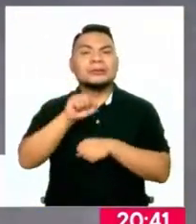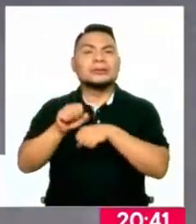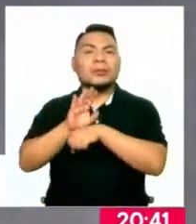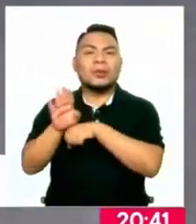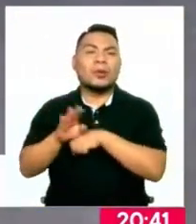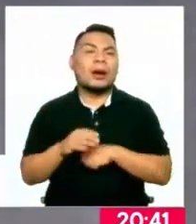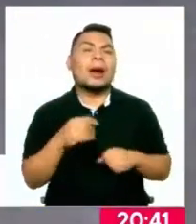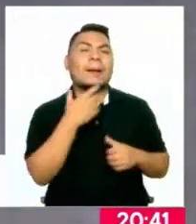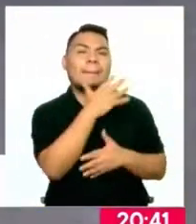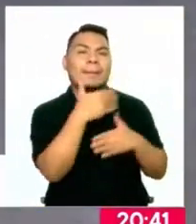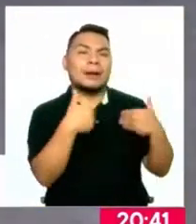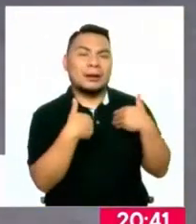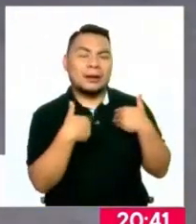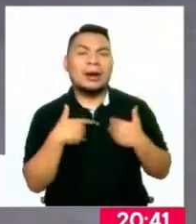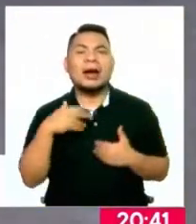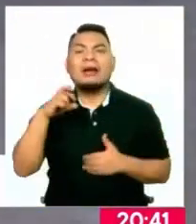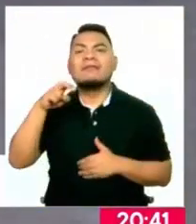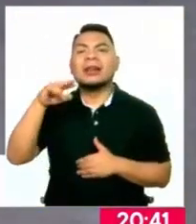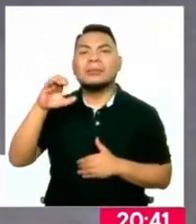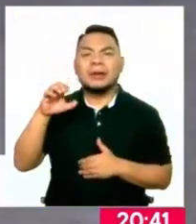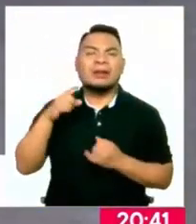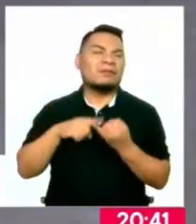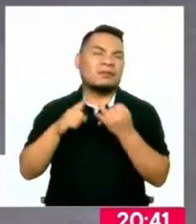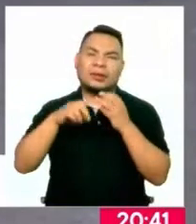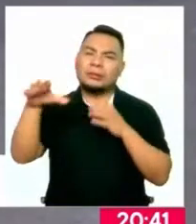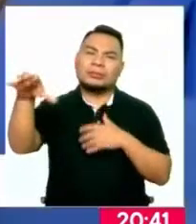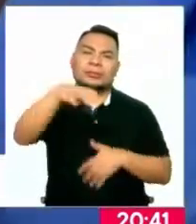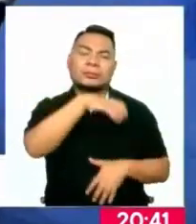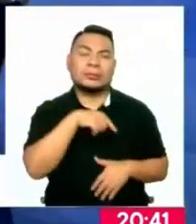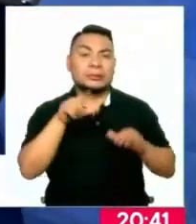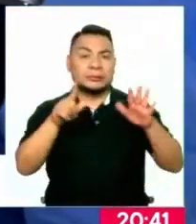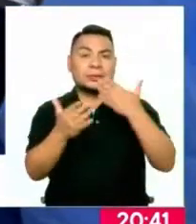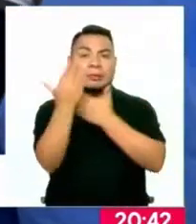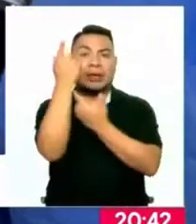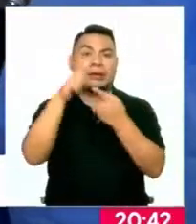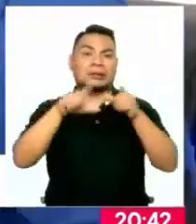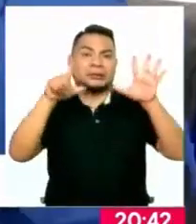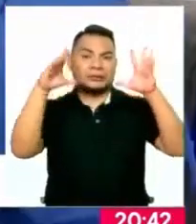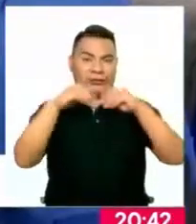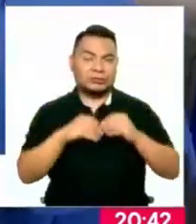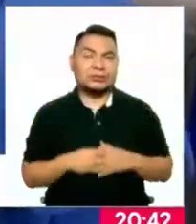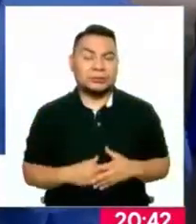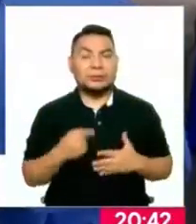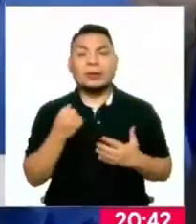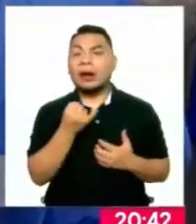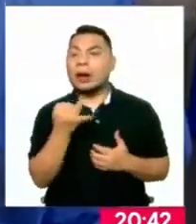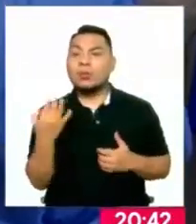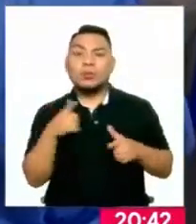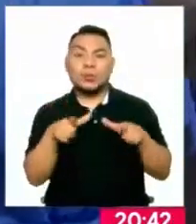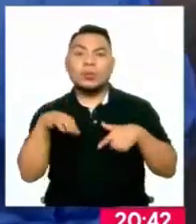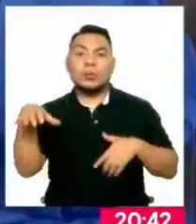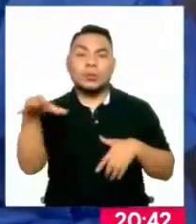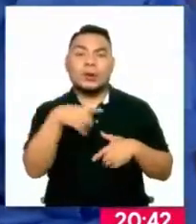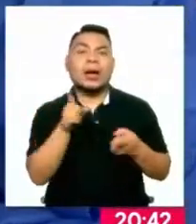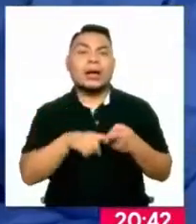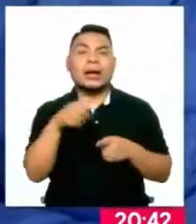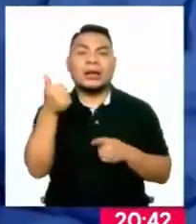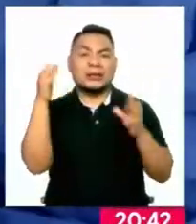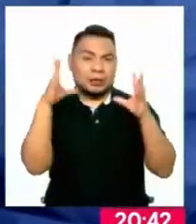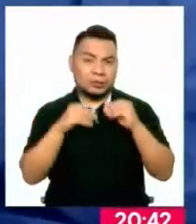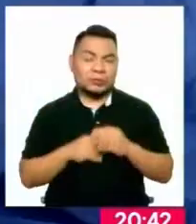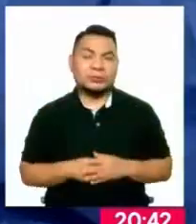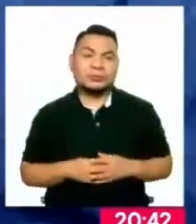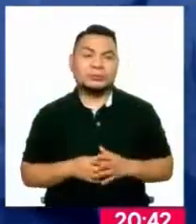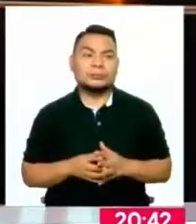las Leyendas, El Real Felipe, entre otros. La atención es de 7 de la mañana a 7 de la noche y en algunos vacunatorios hasta las 10 de la